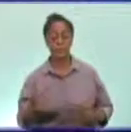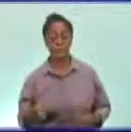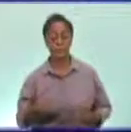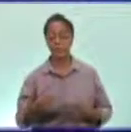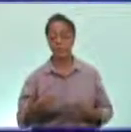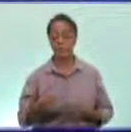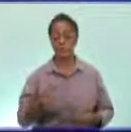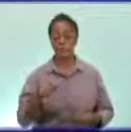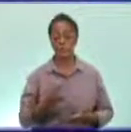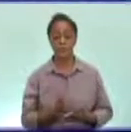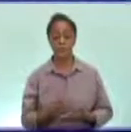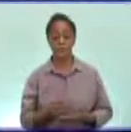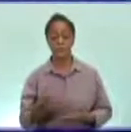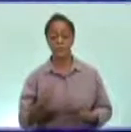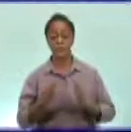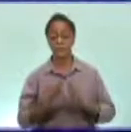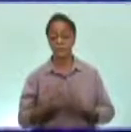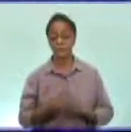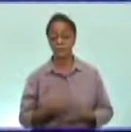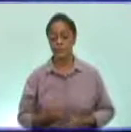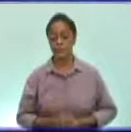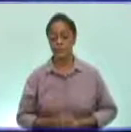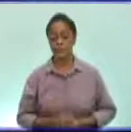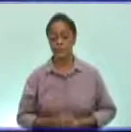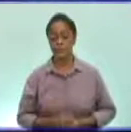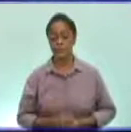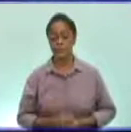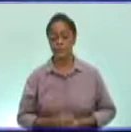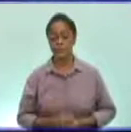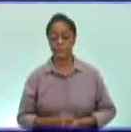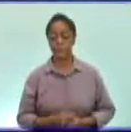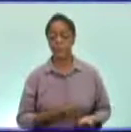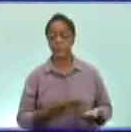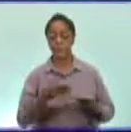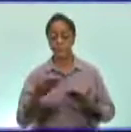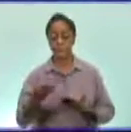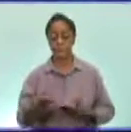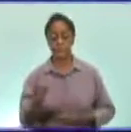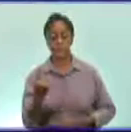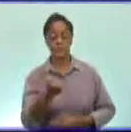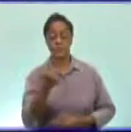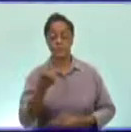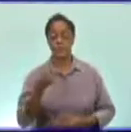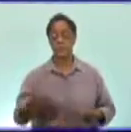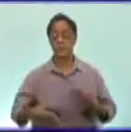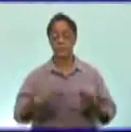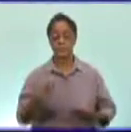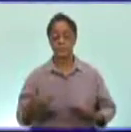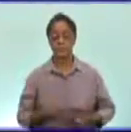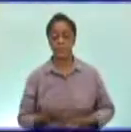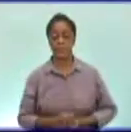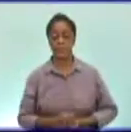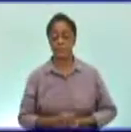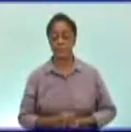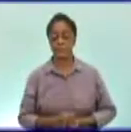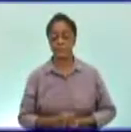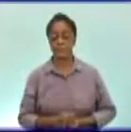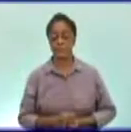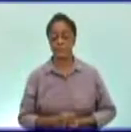este contenido en casa. Bien, les presento la primera actividad.